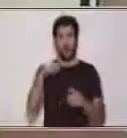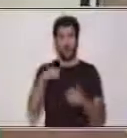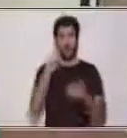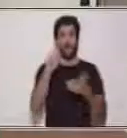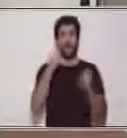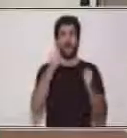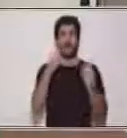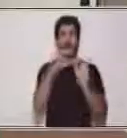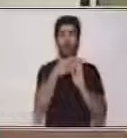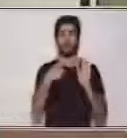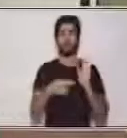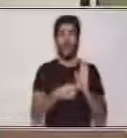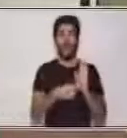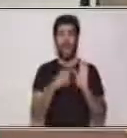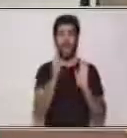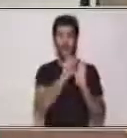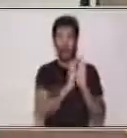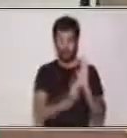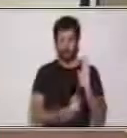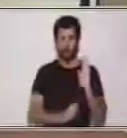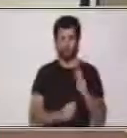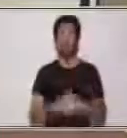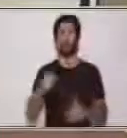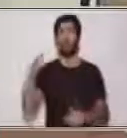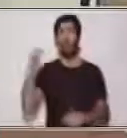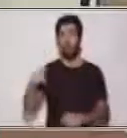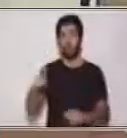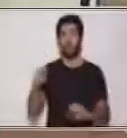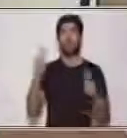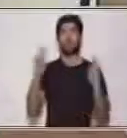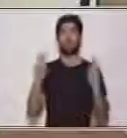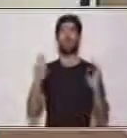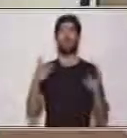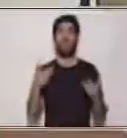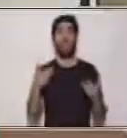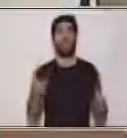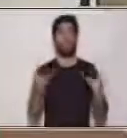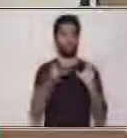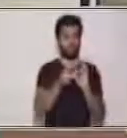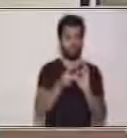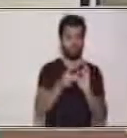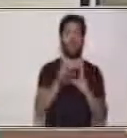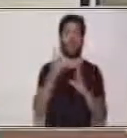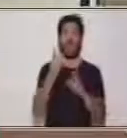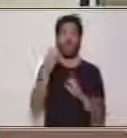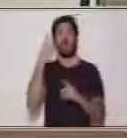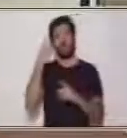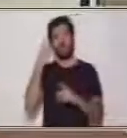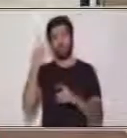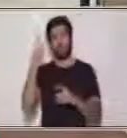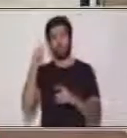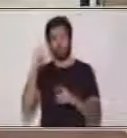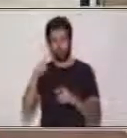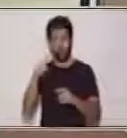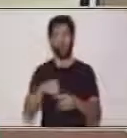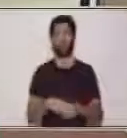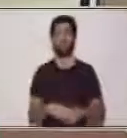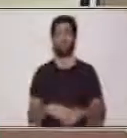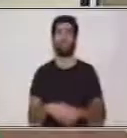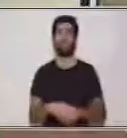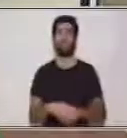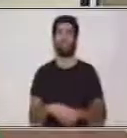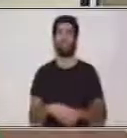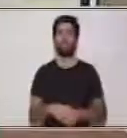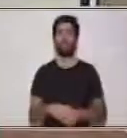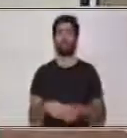poquito sobre la parte de concordancia que deben tener todas las palabras dentro de una redacción,